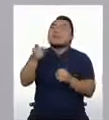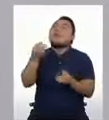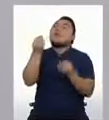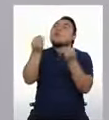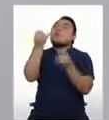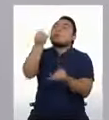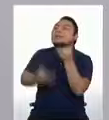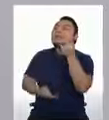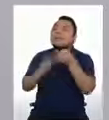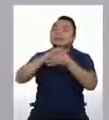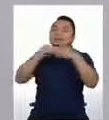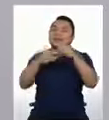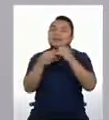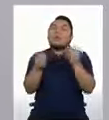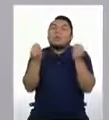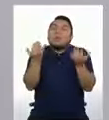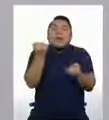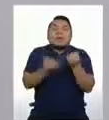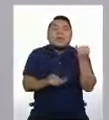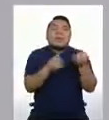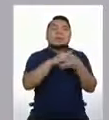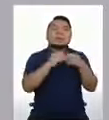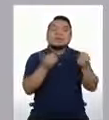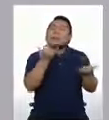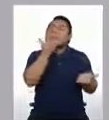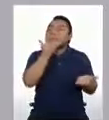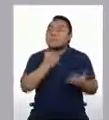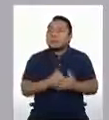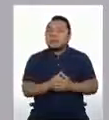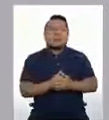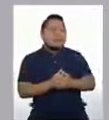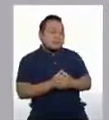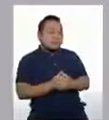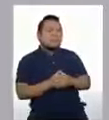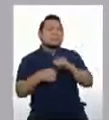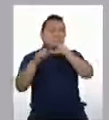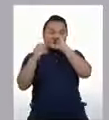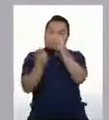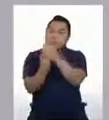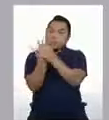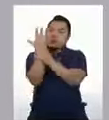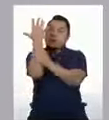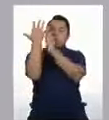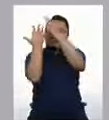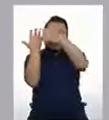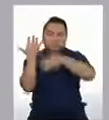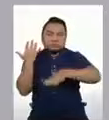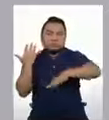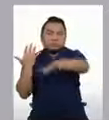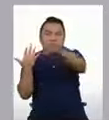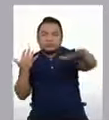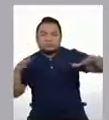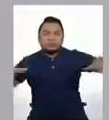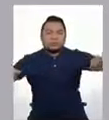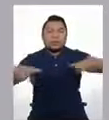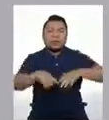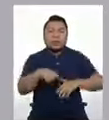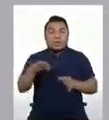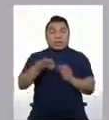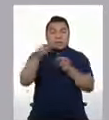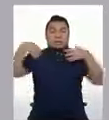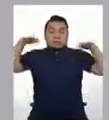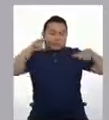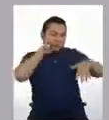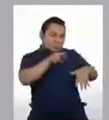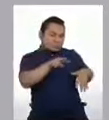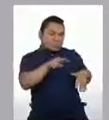la historia? ¿Cuál fue el desenlace de la historia? El espíritu tuvo compasión cuando vio a los niños asustados y